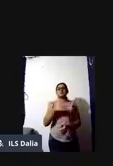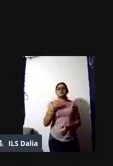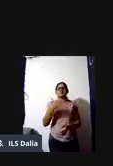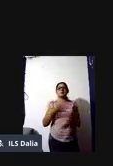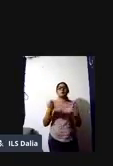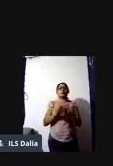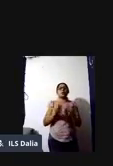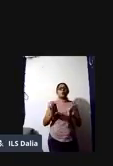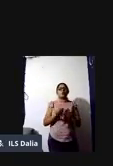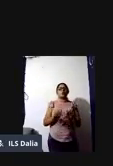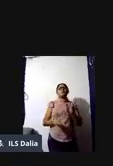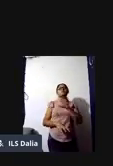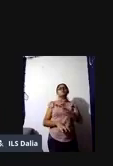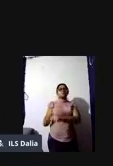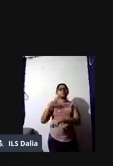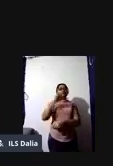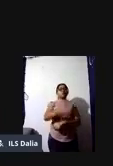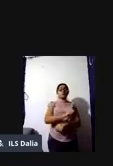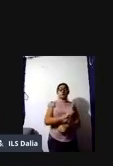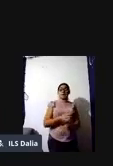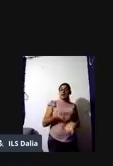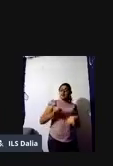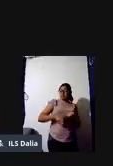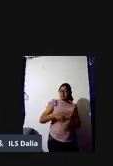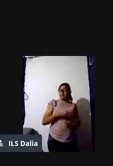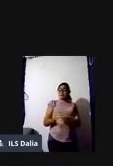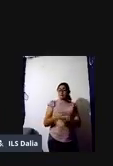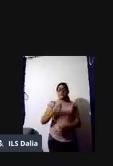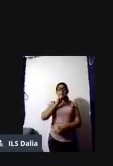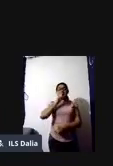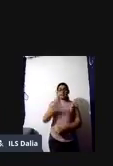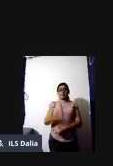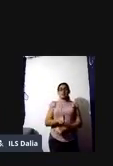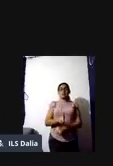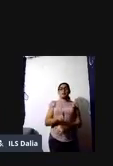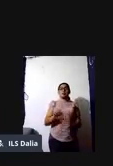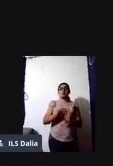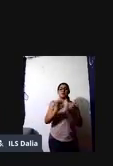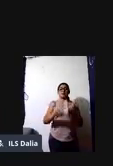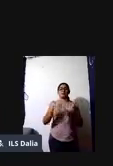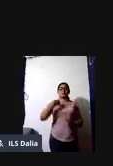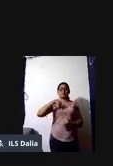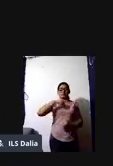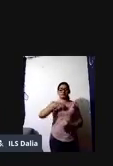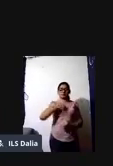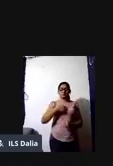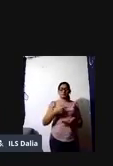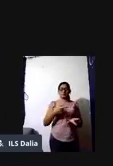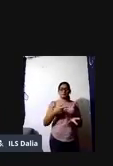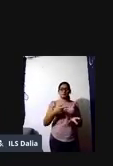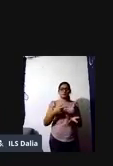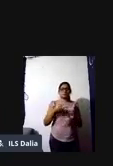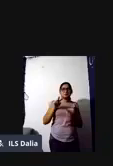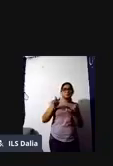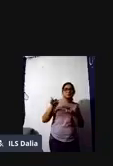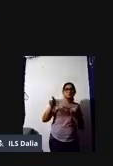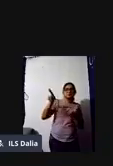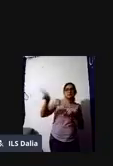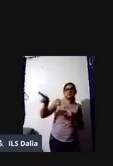pasar en la familia. Cuando nos ponemos a la defensiva, cuando sacan las otras y los otros sus sentimientos a la luz y